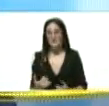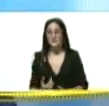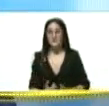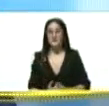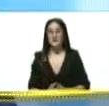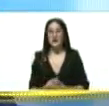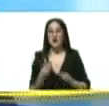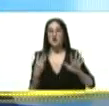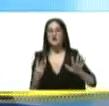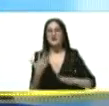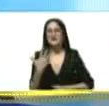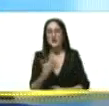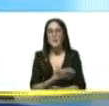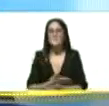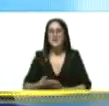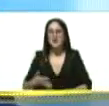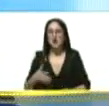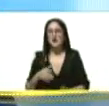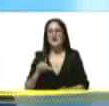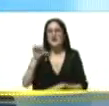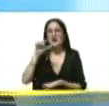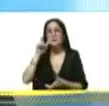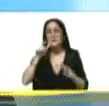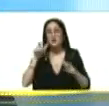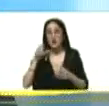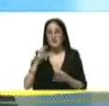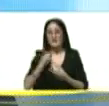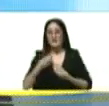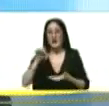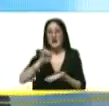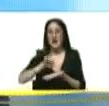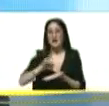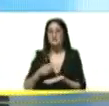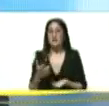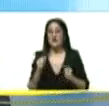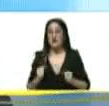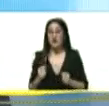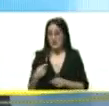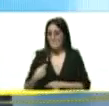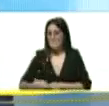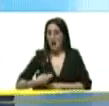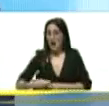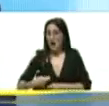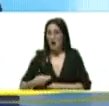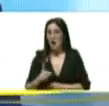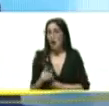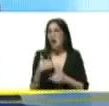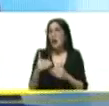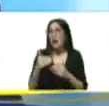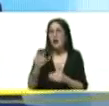85 millones de iraníes. Mercado fuerte. Y pagan chin chin.